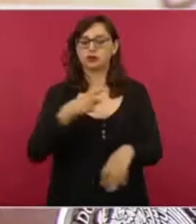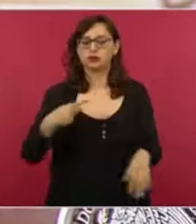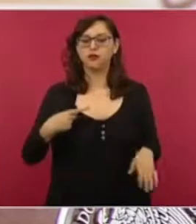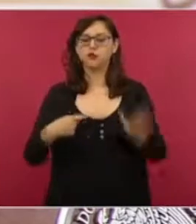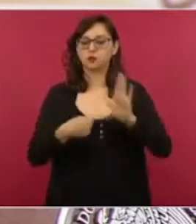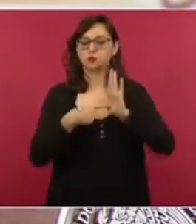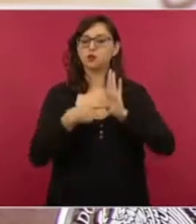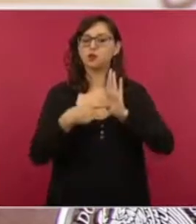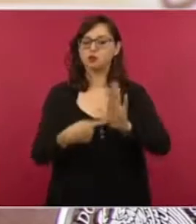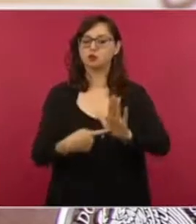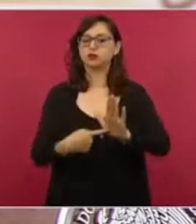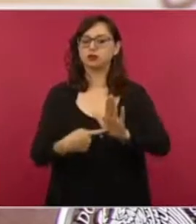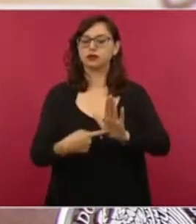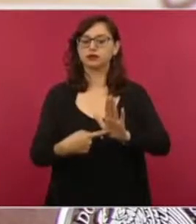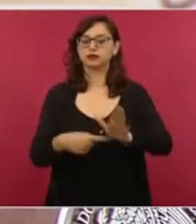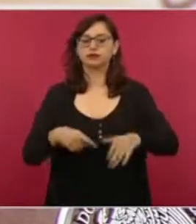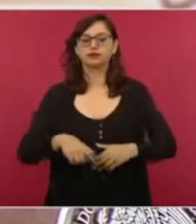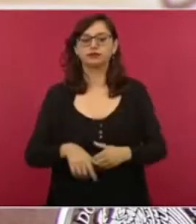Se me hace